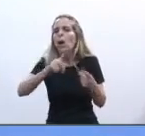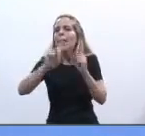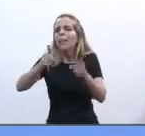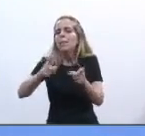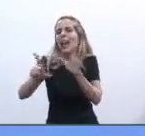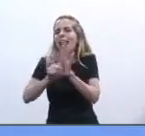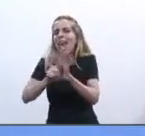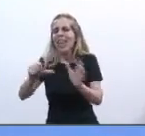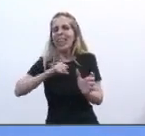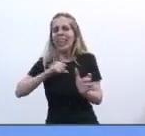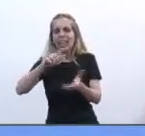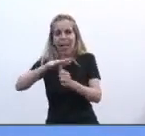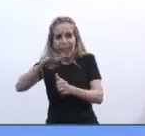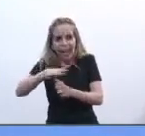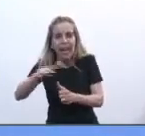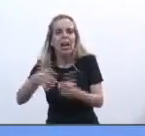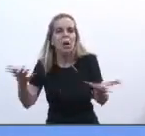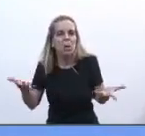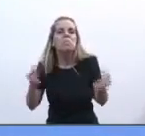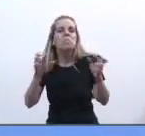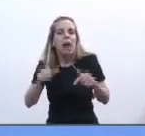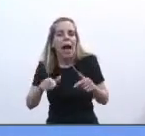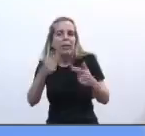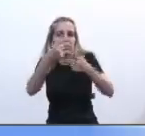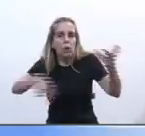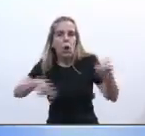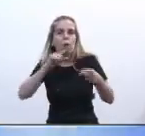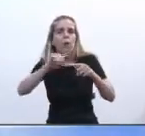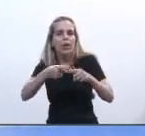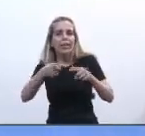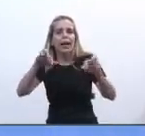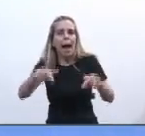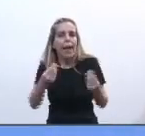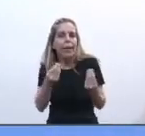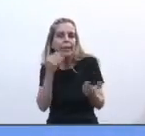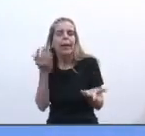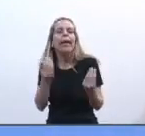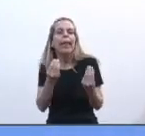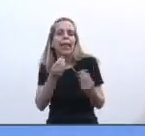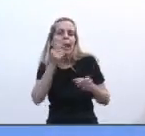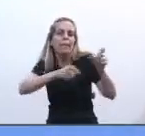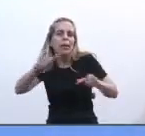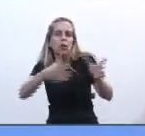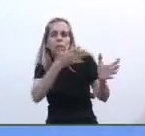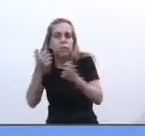el endurecimiento de las políticas despenalización de la trata de personas